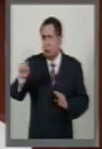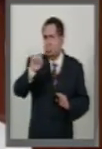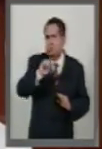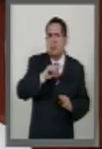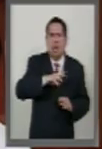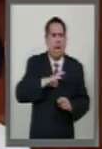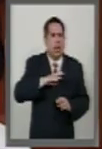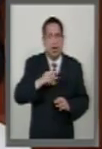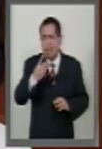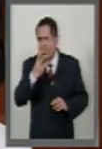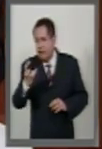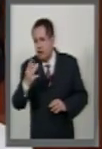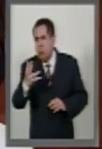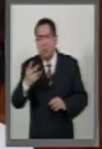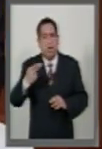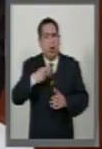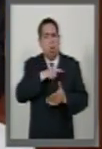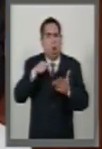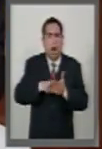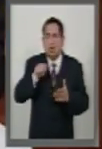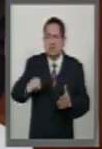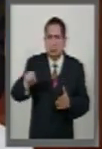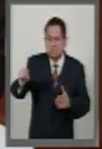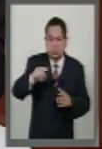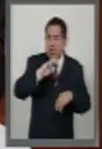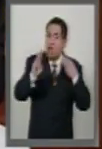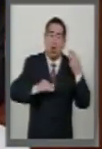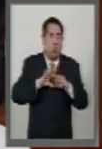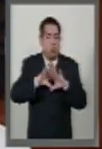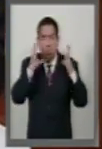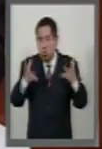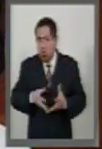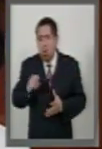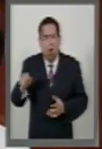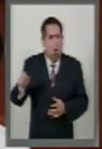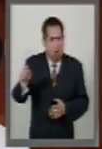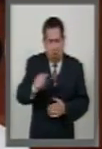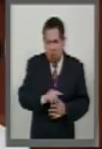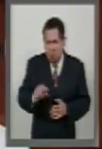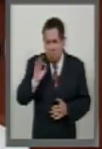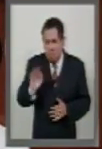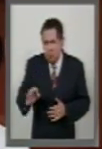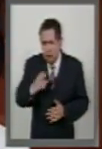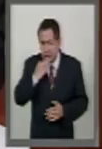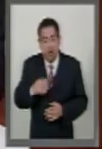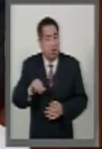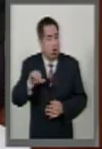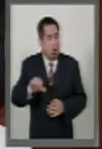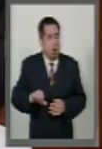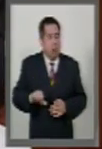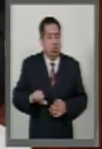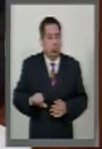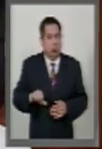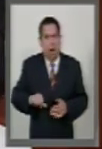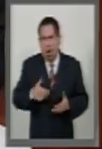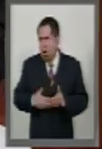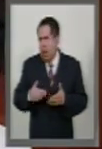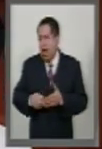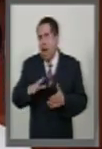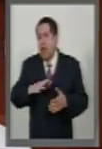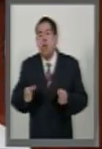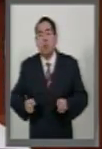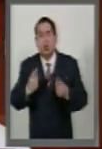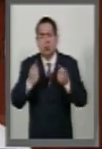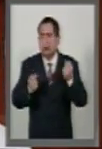de 350 pesquerías alrededor del mundo y al igual Hoy, al día, tenemos